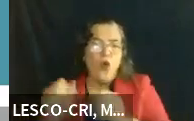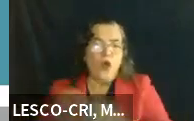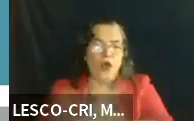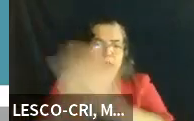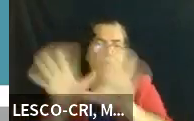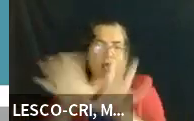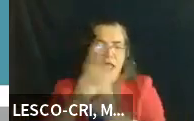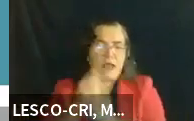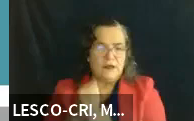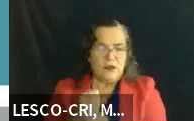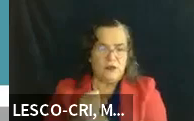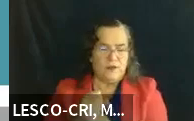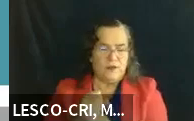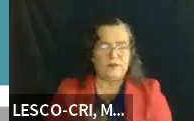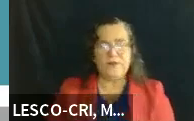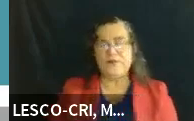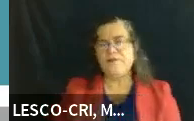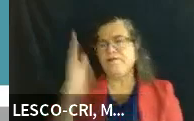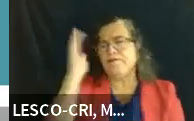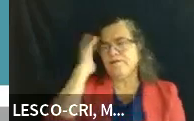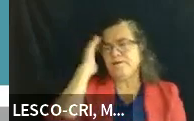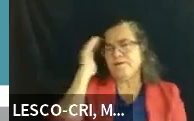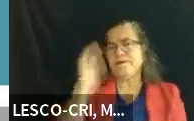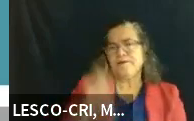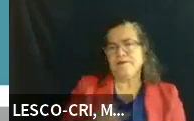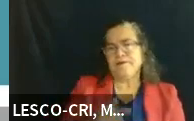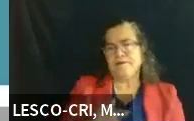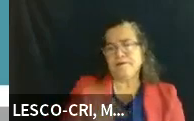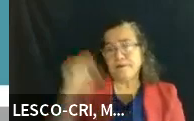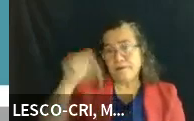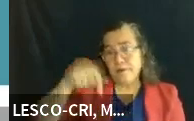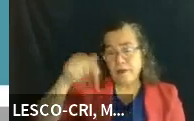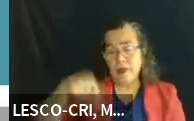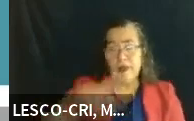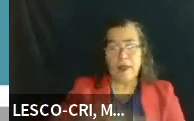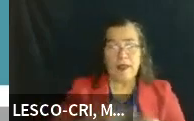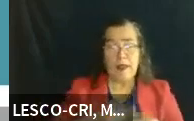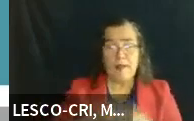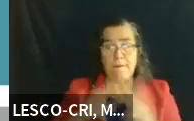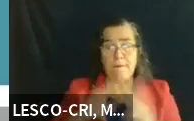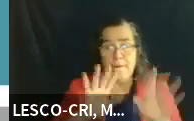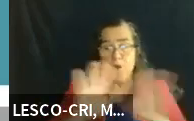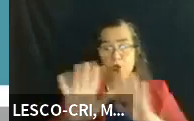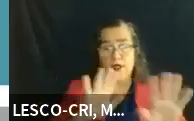También sabemos que esta era digital